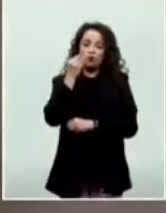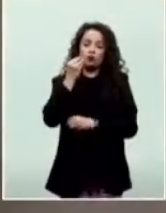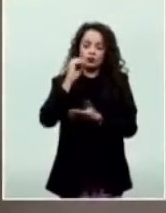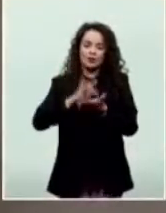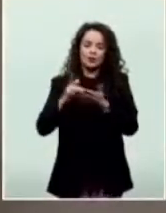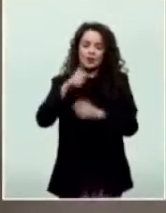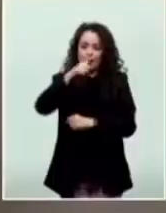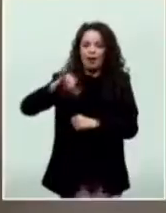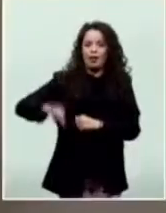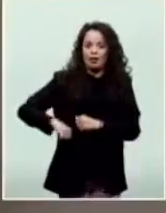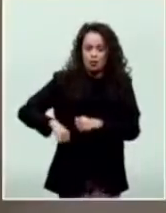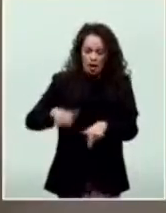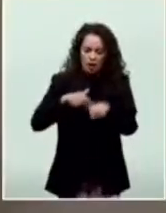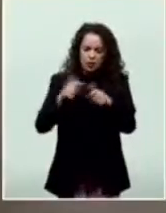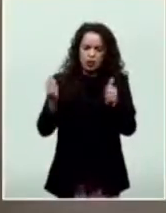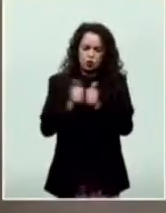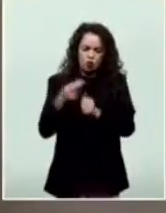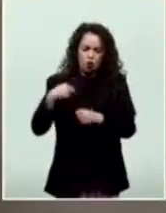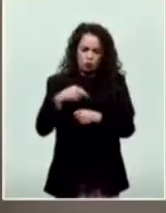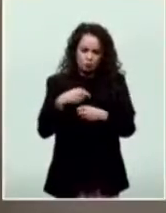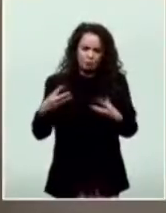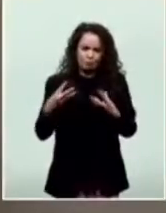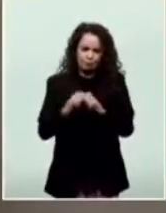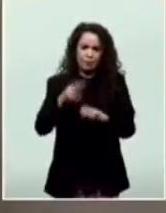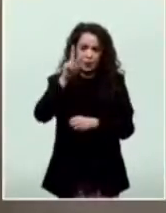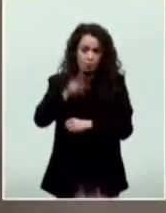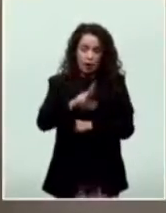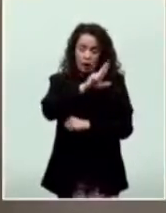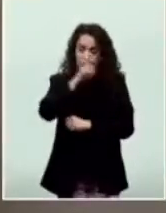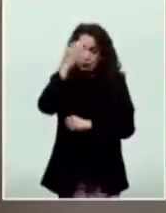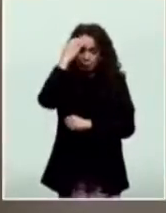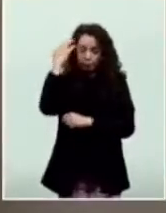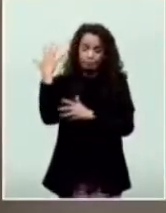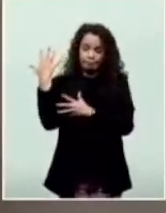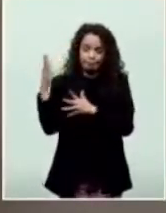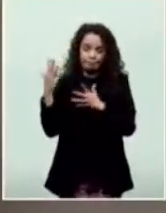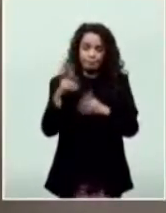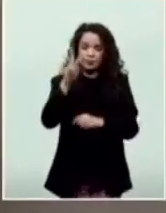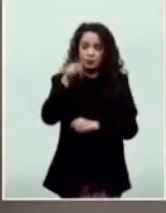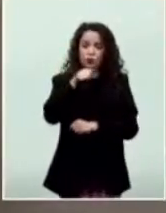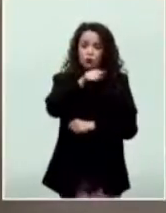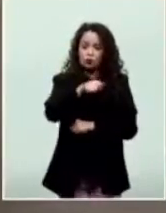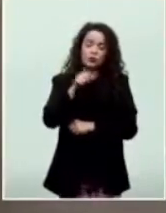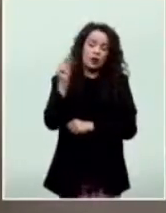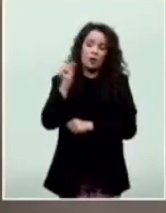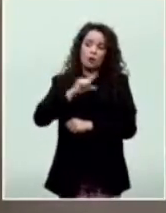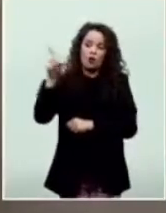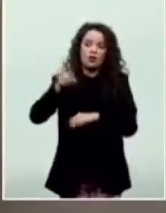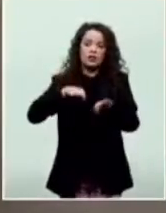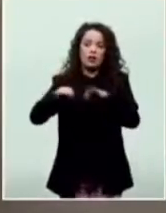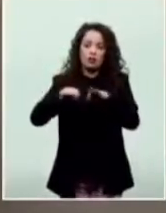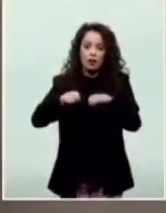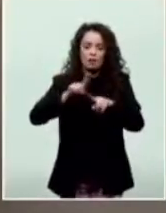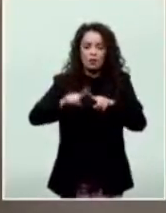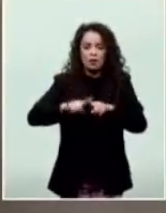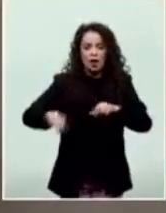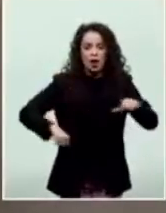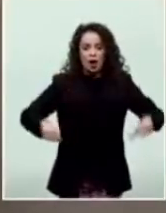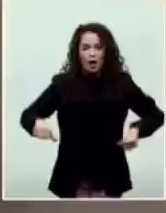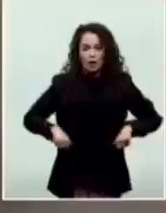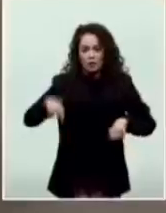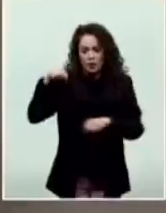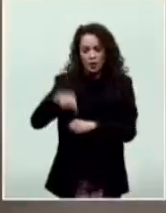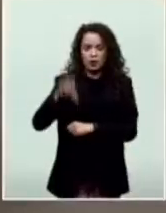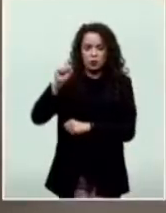sigan con nosotros, y siempre mi reconocimiento por la forma tan profesional como cubren las actividades de la Corte y del